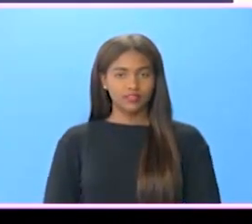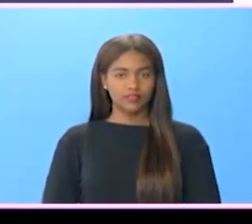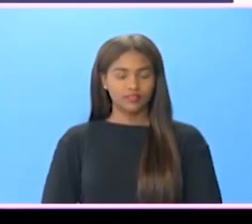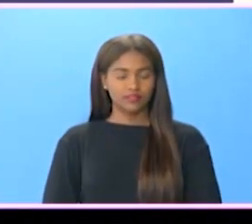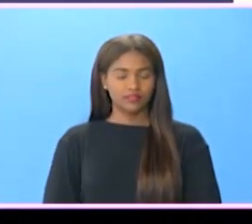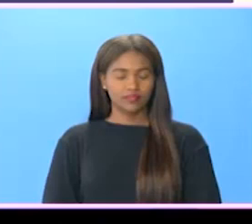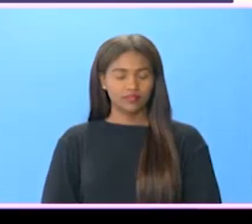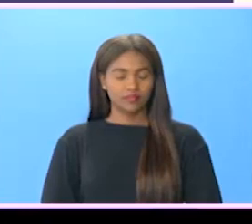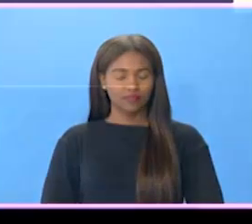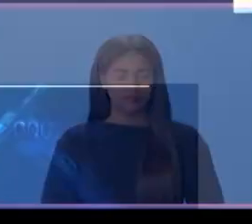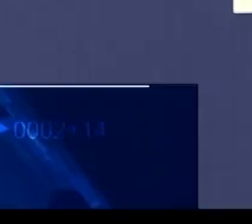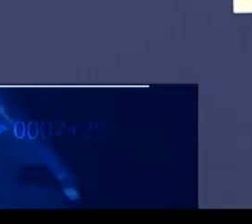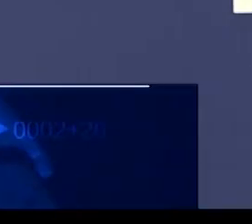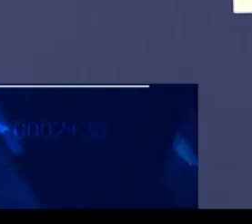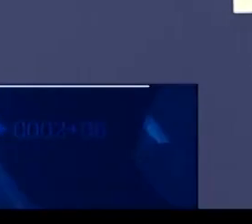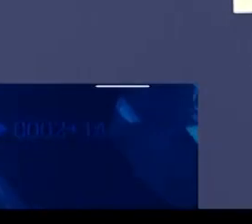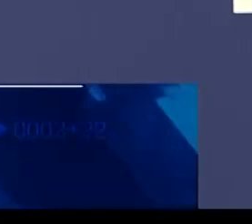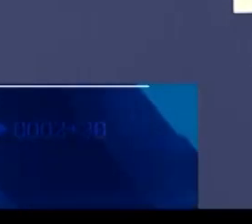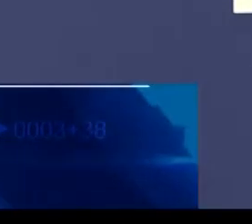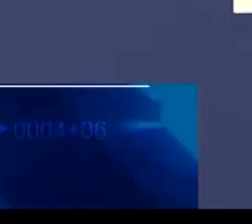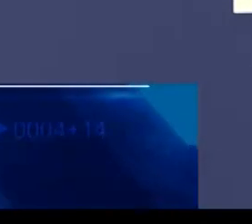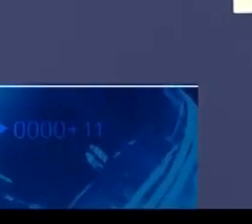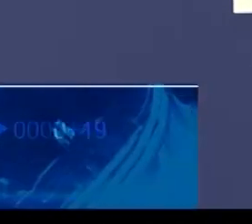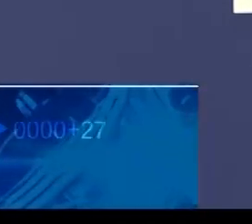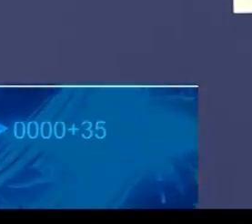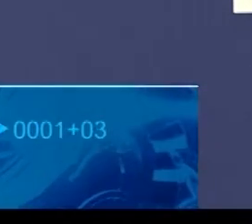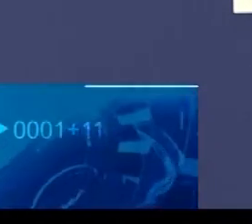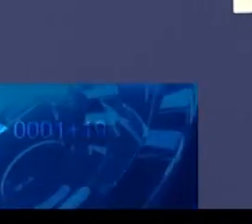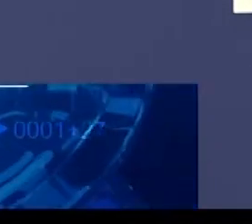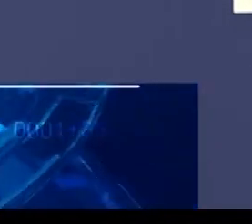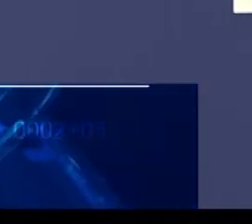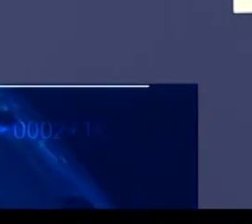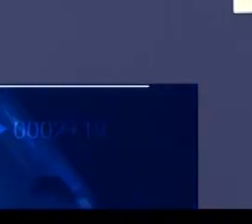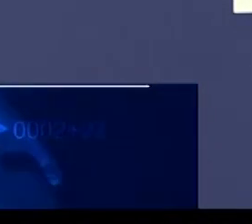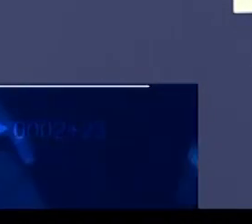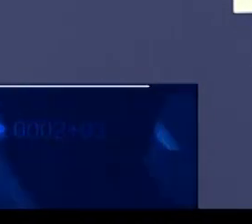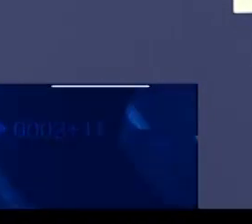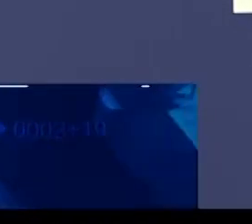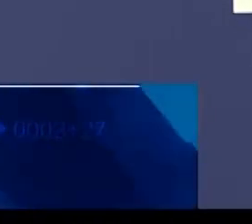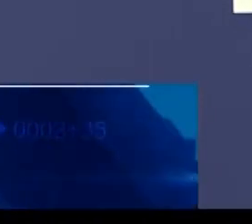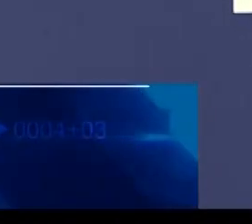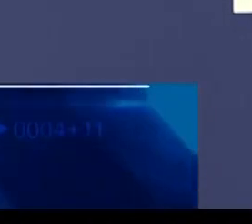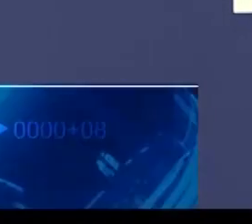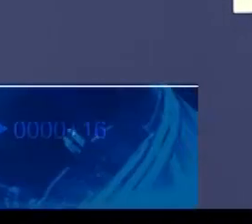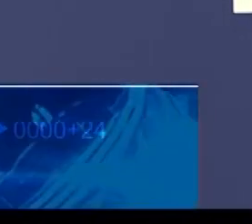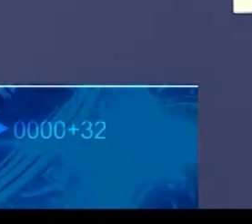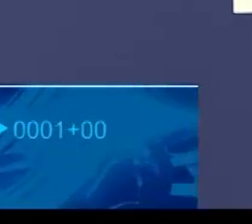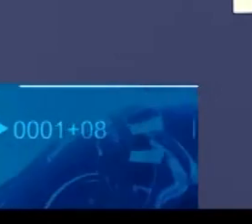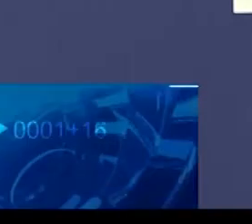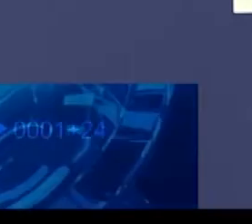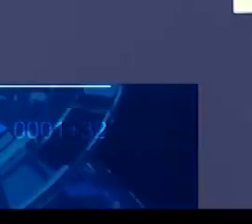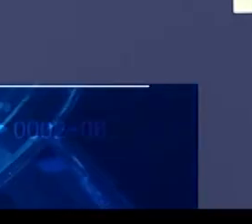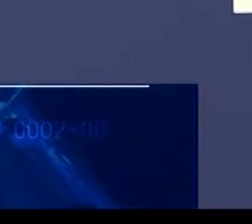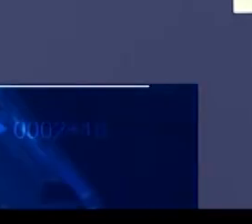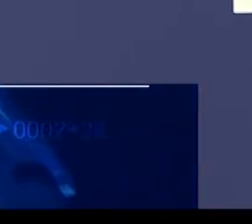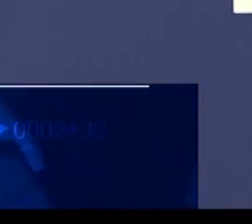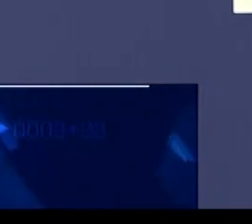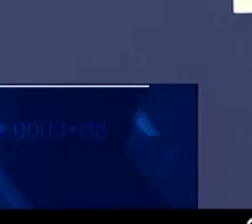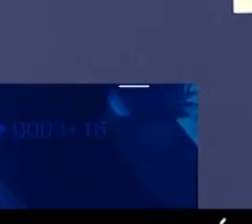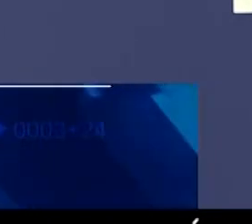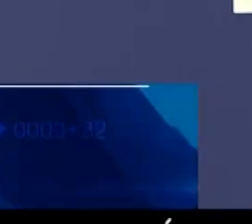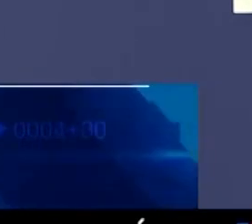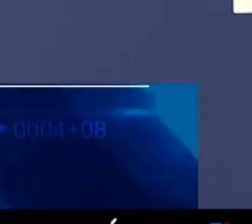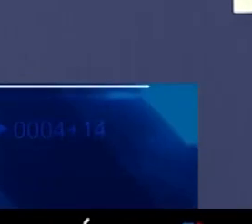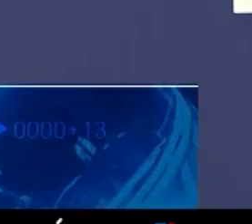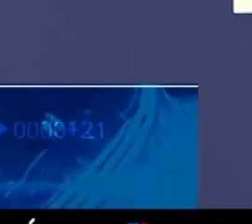Estados miembros y de la Unión Europea aquí en el país a personas u organizaciones que defienden los